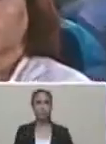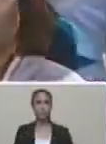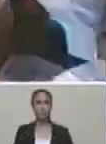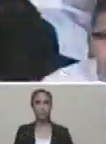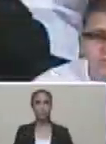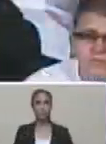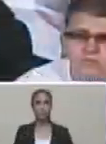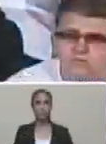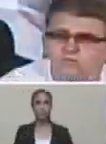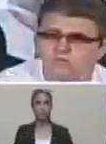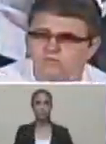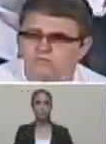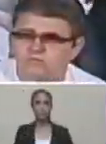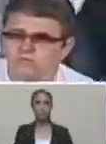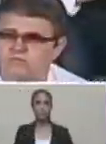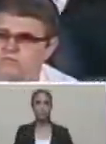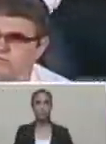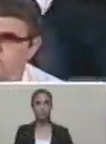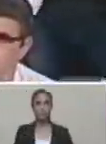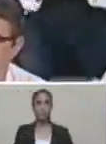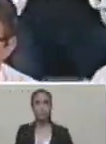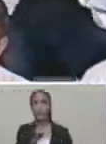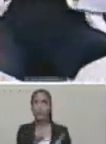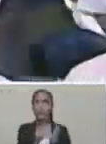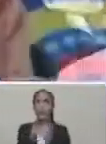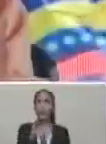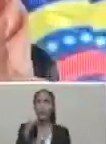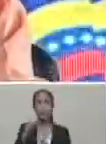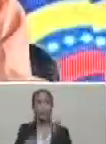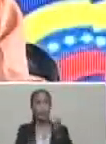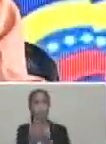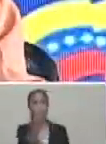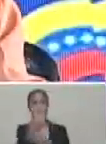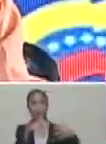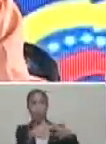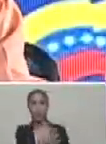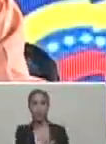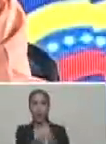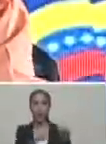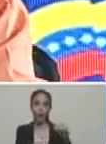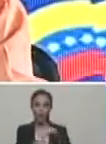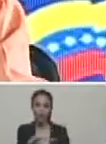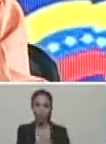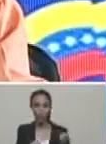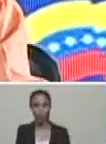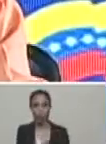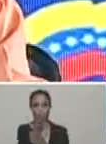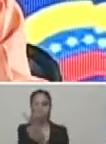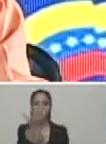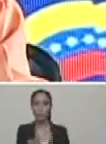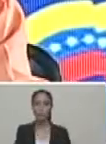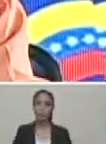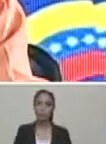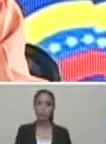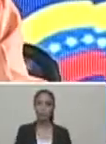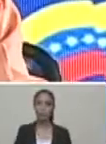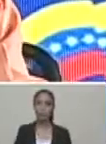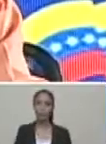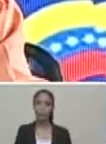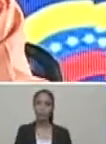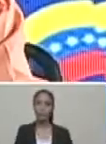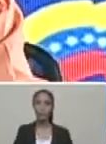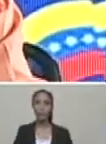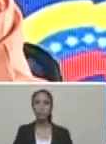Y nació Barrio Adentro. En abril nació Barrio Adentro. Y en abril, que hoy por la mañana el